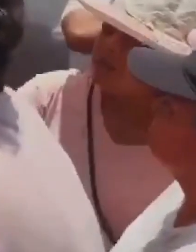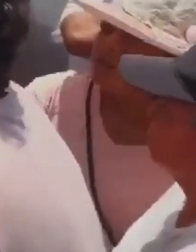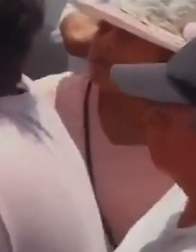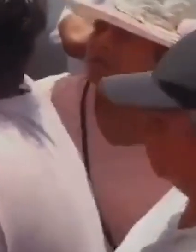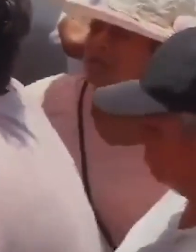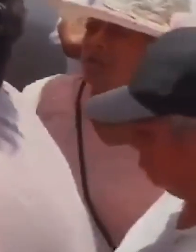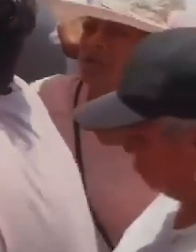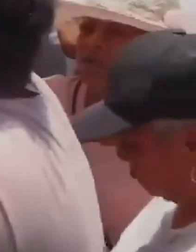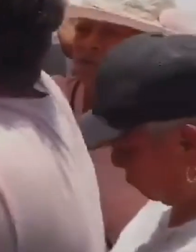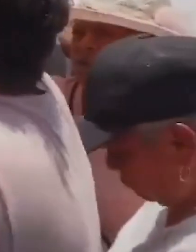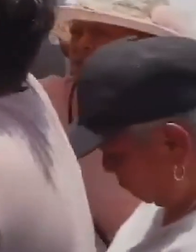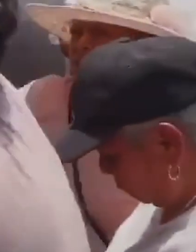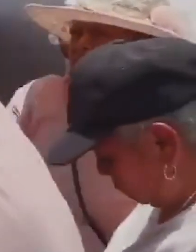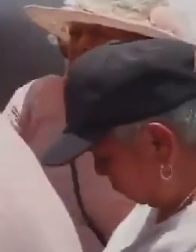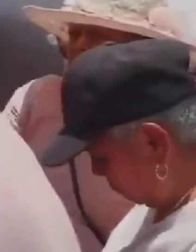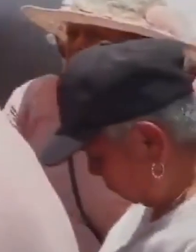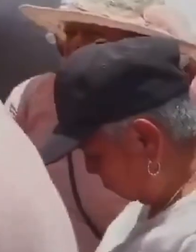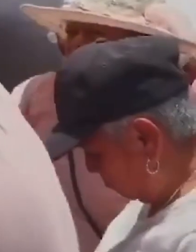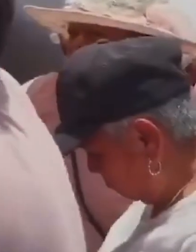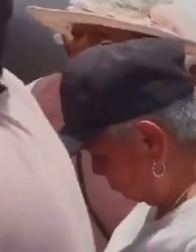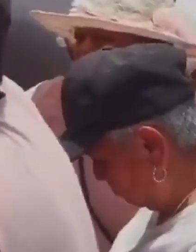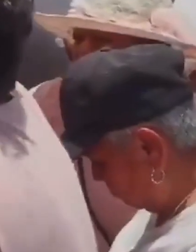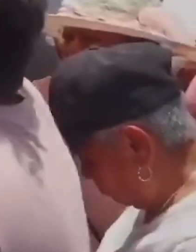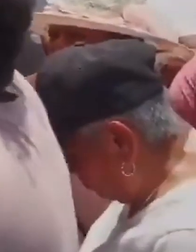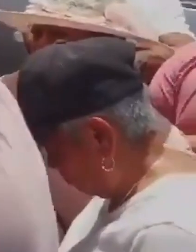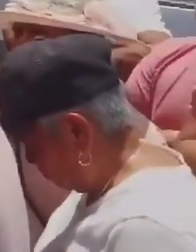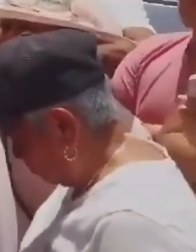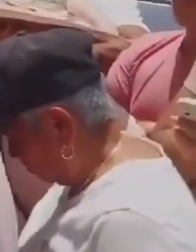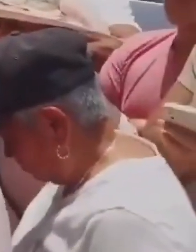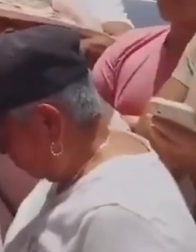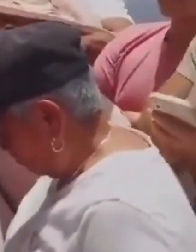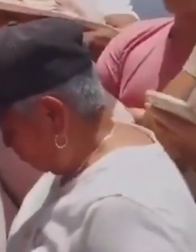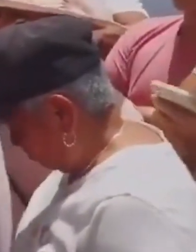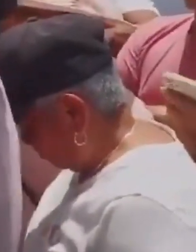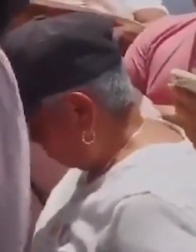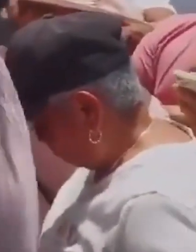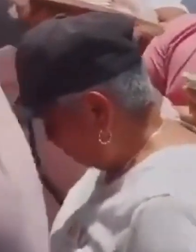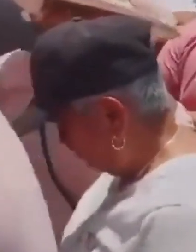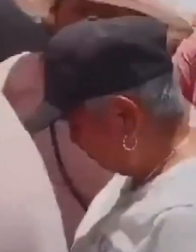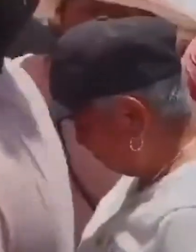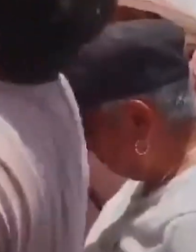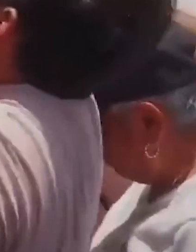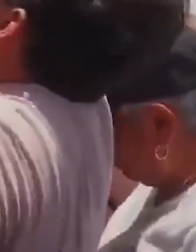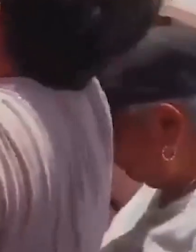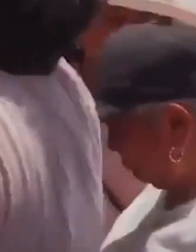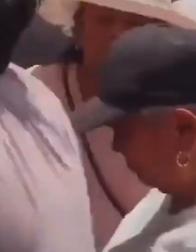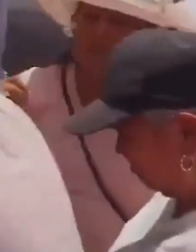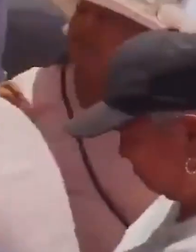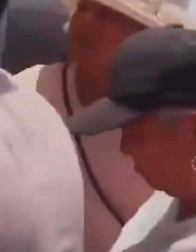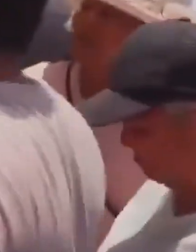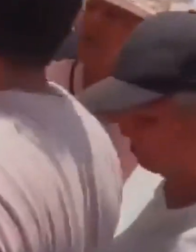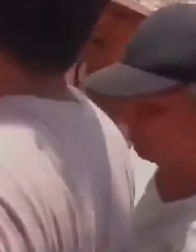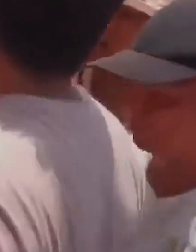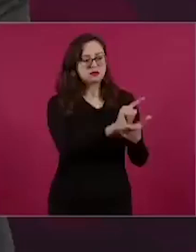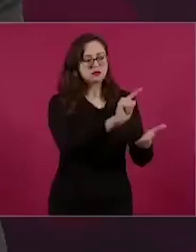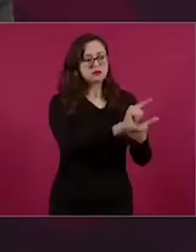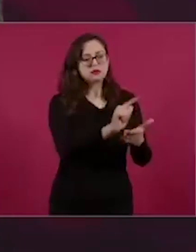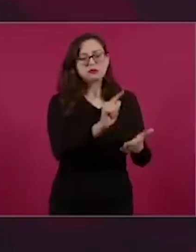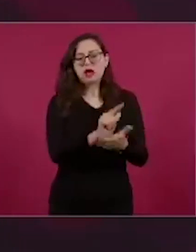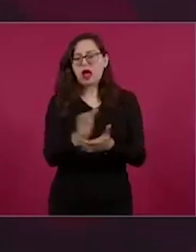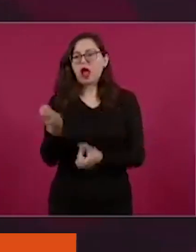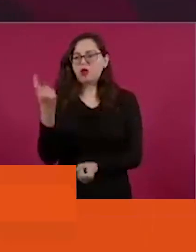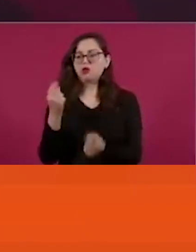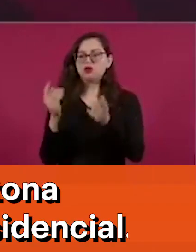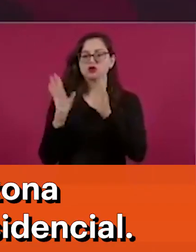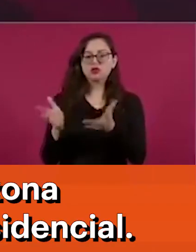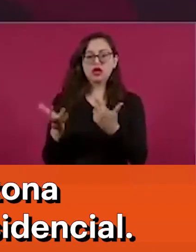votaran es rata rata que ustedes hac la